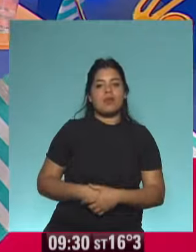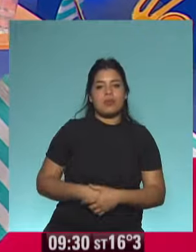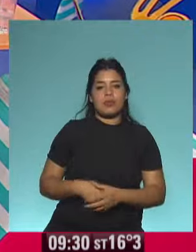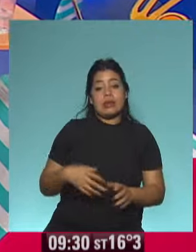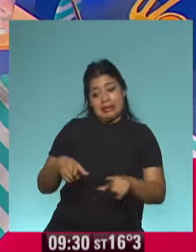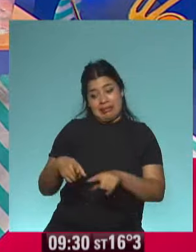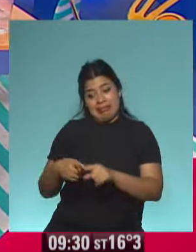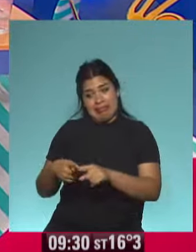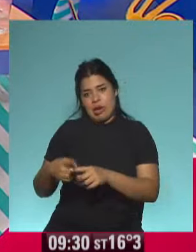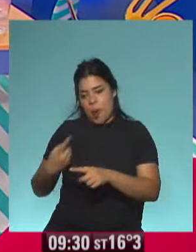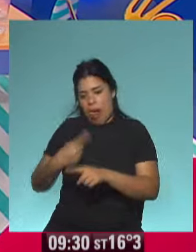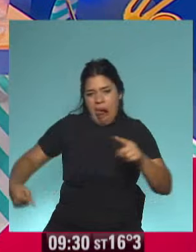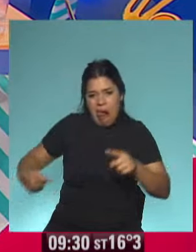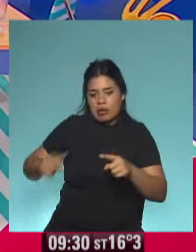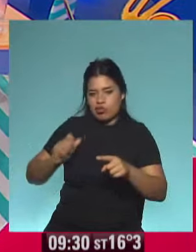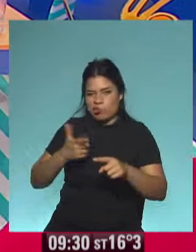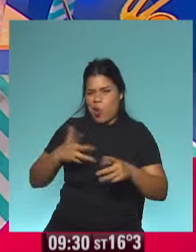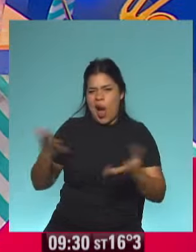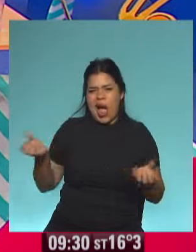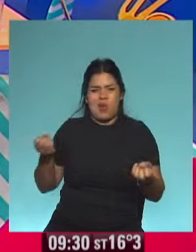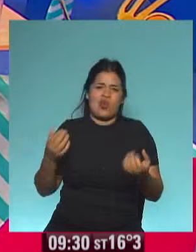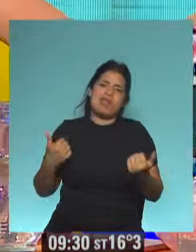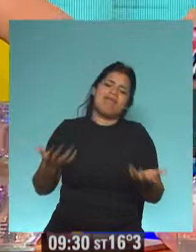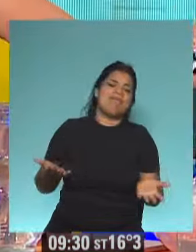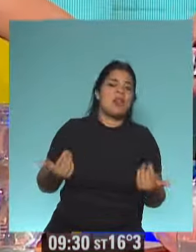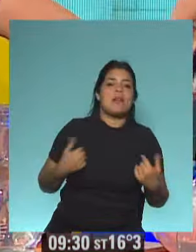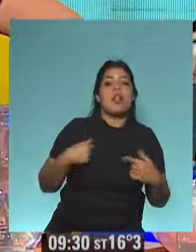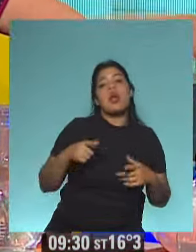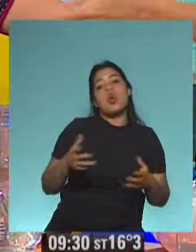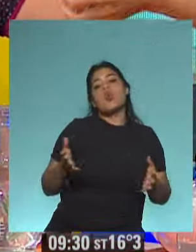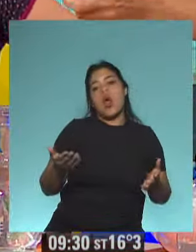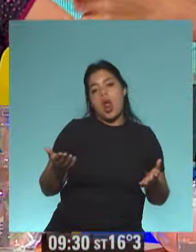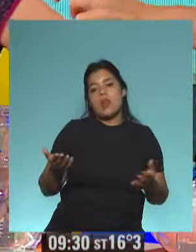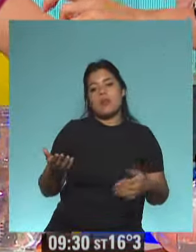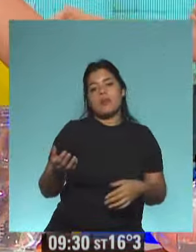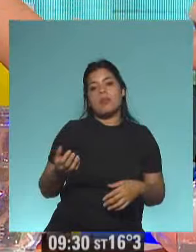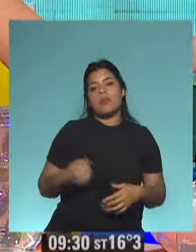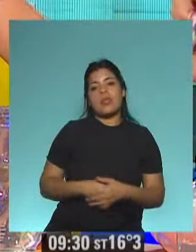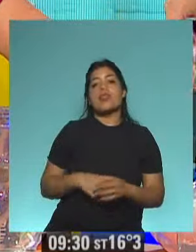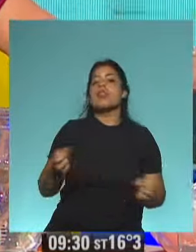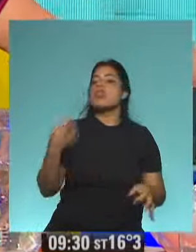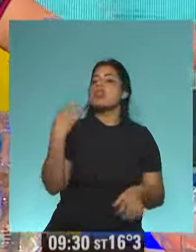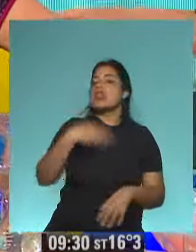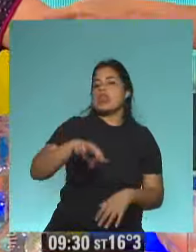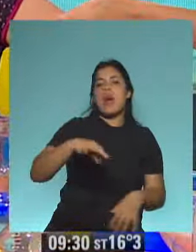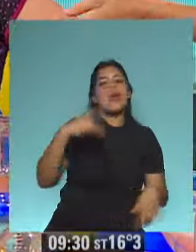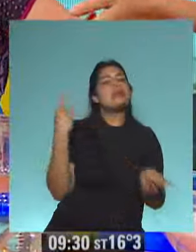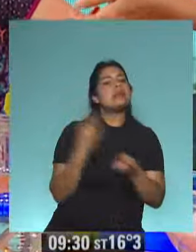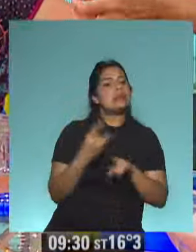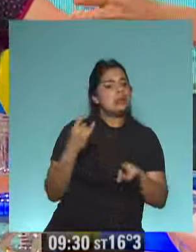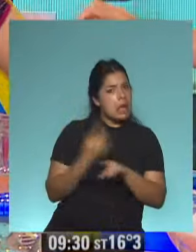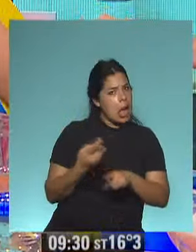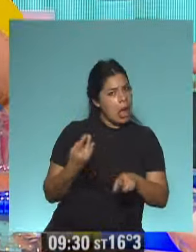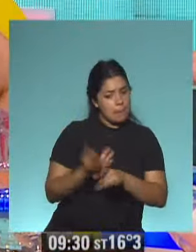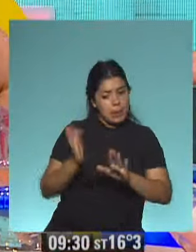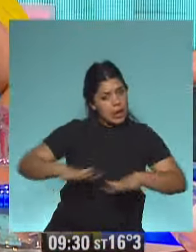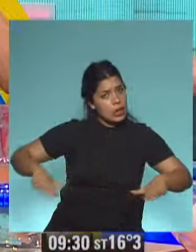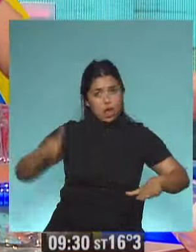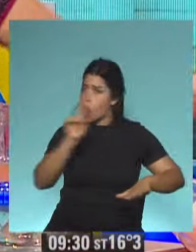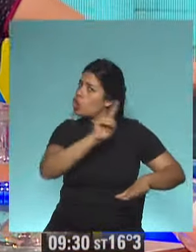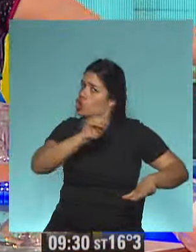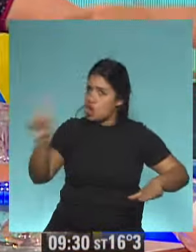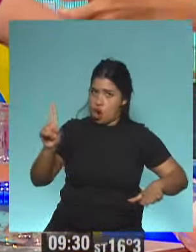mucho. Entonces, como mira, para vas cortar, mucha obviamente los cuchilla. Chicos no tienen que manejar cuchillos, simplemente no, los grandotes claro. y grandotas. Pero